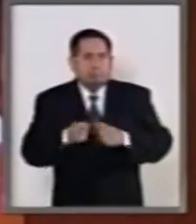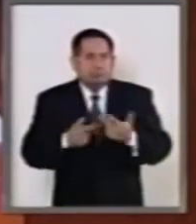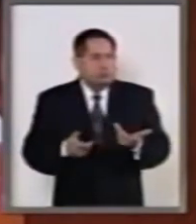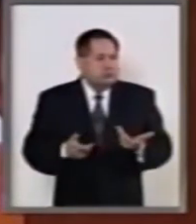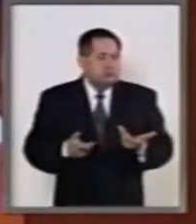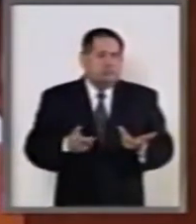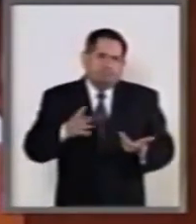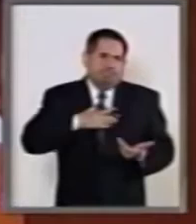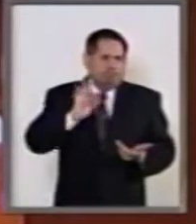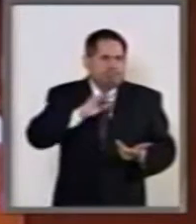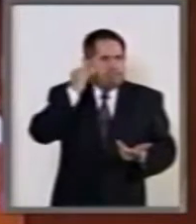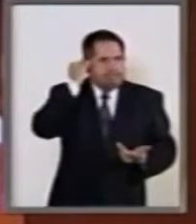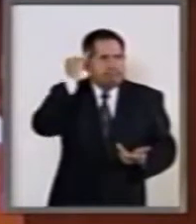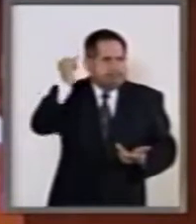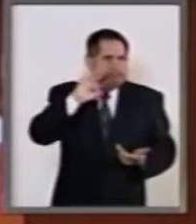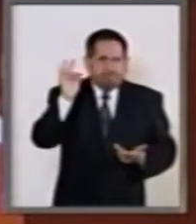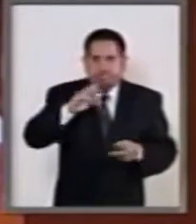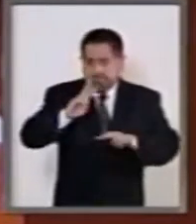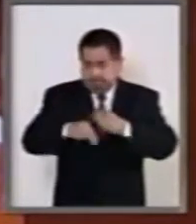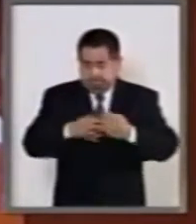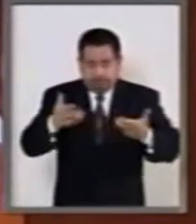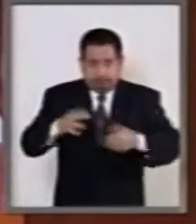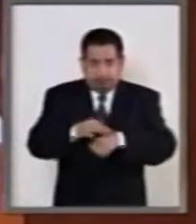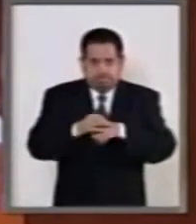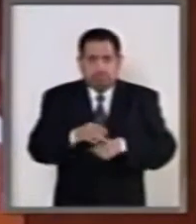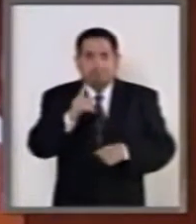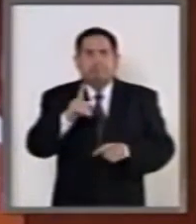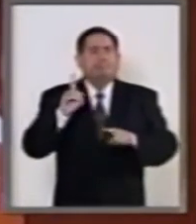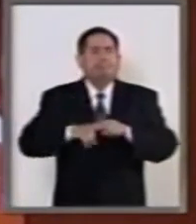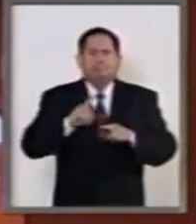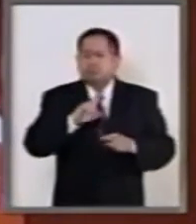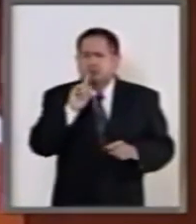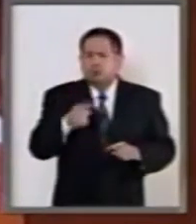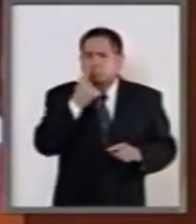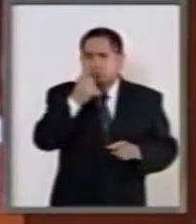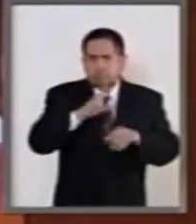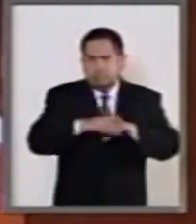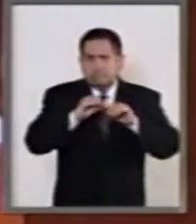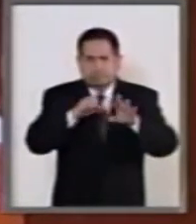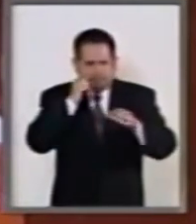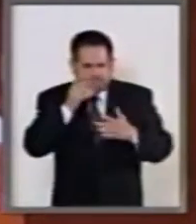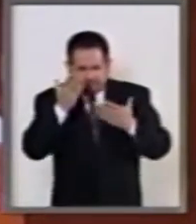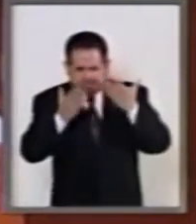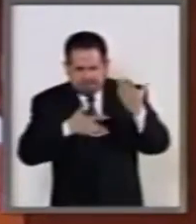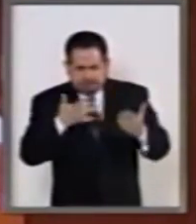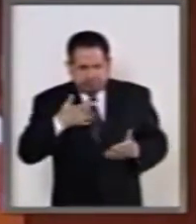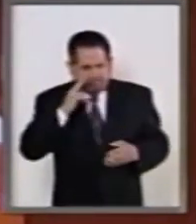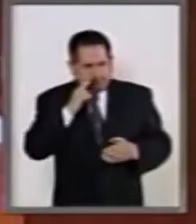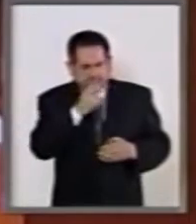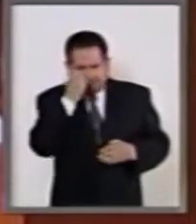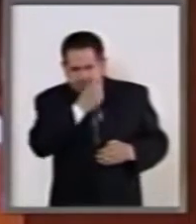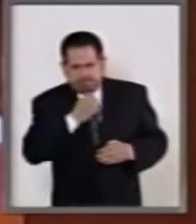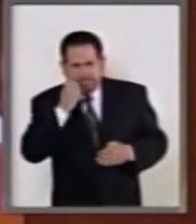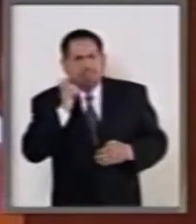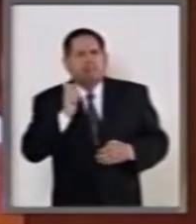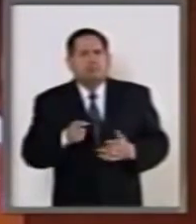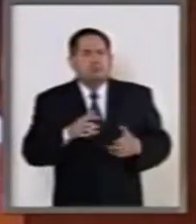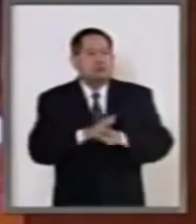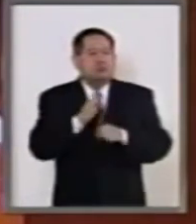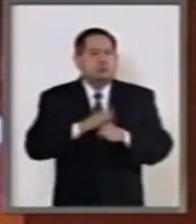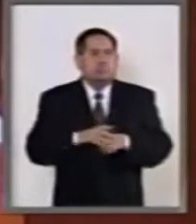viable suponer que en la práctica uno de los elementos que se valorarán será